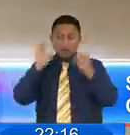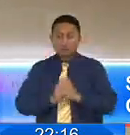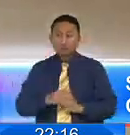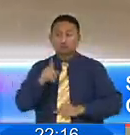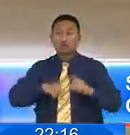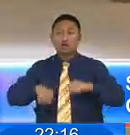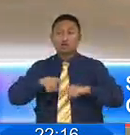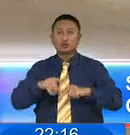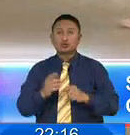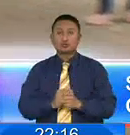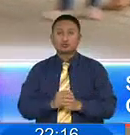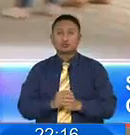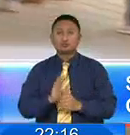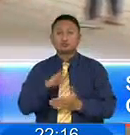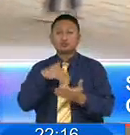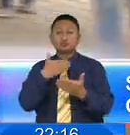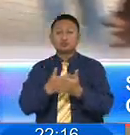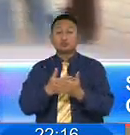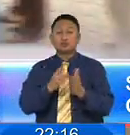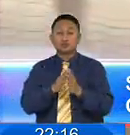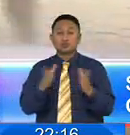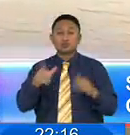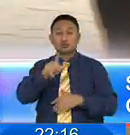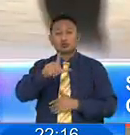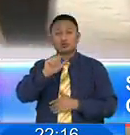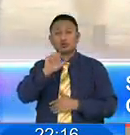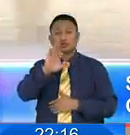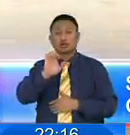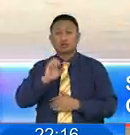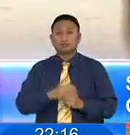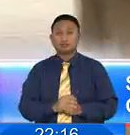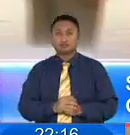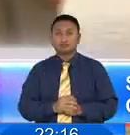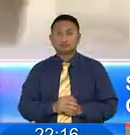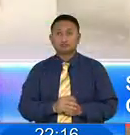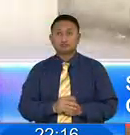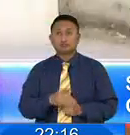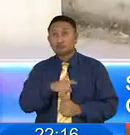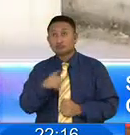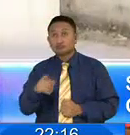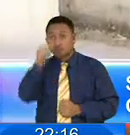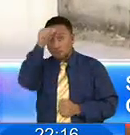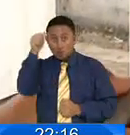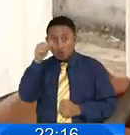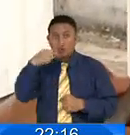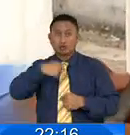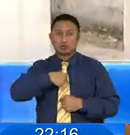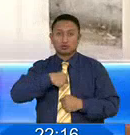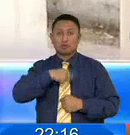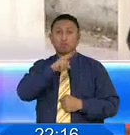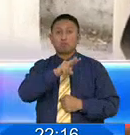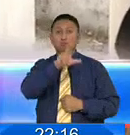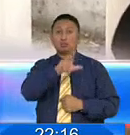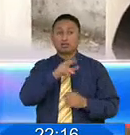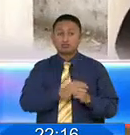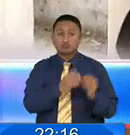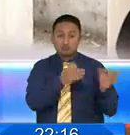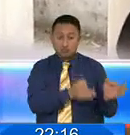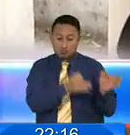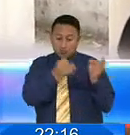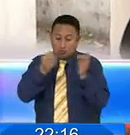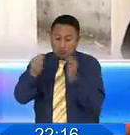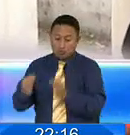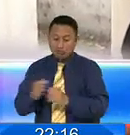hicieron hasta la explanada de Mucholote. ¿Le tocaba cuándo la vacuna? El domingo 23. Pasamos del lunes